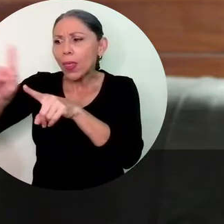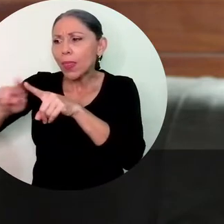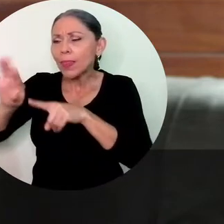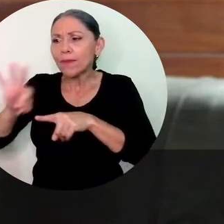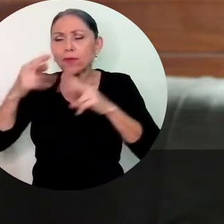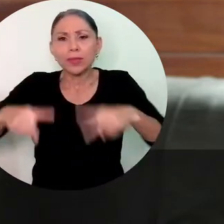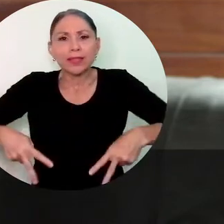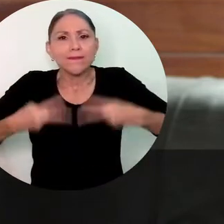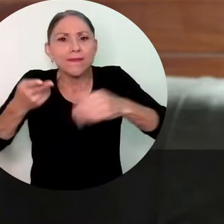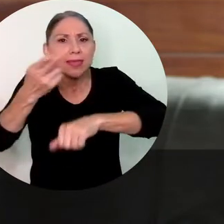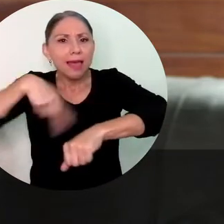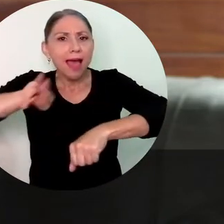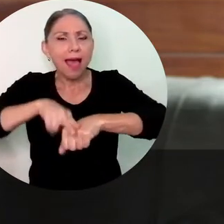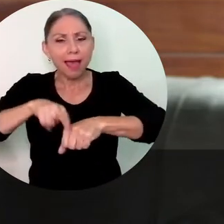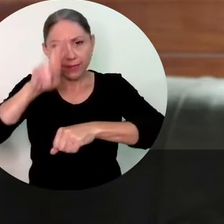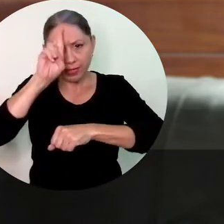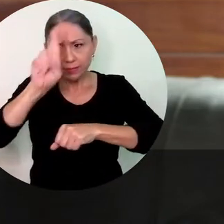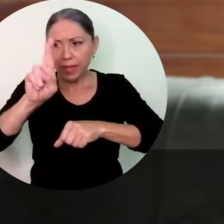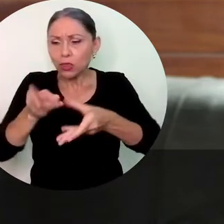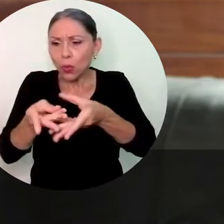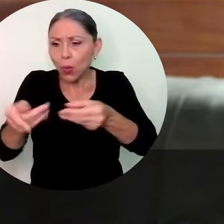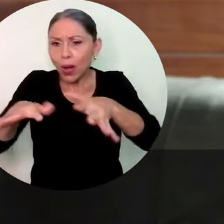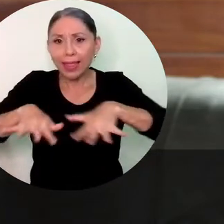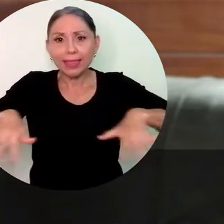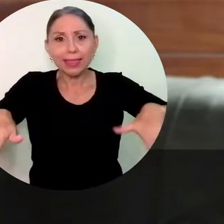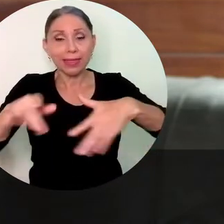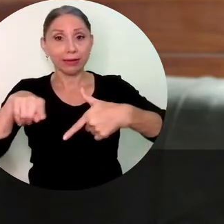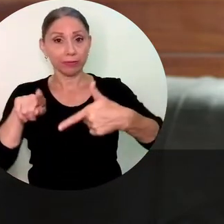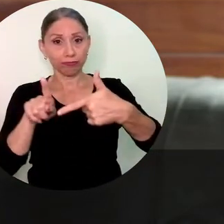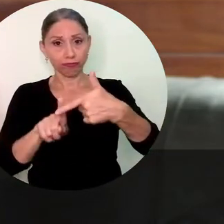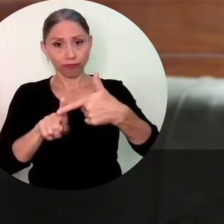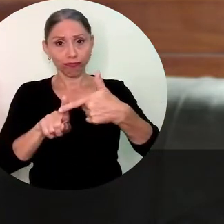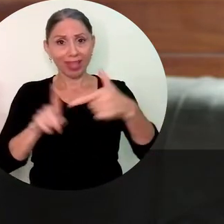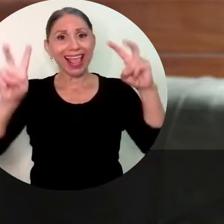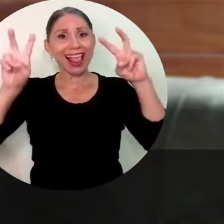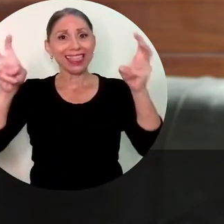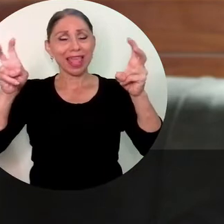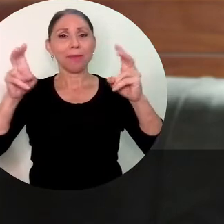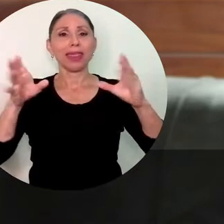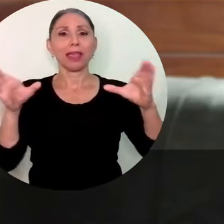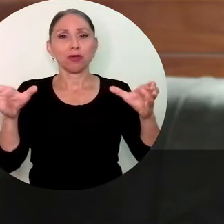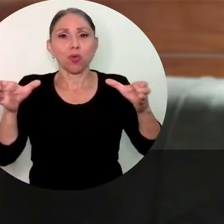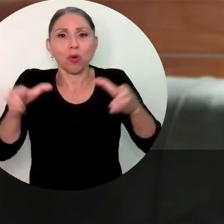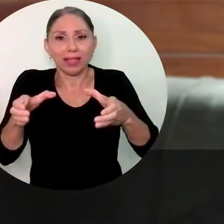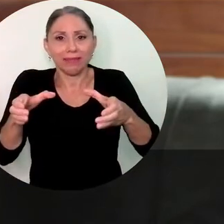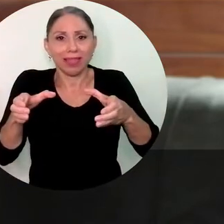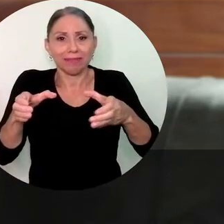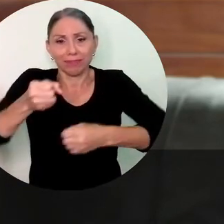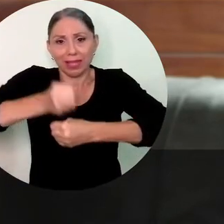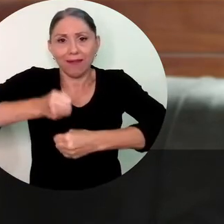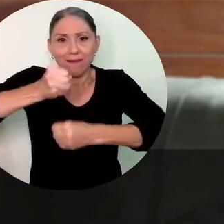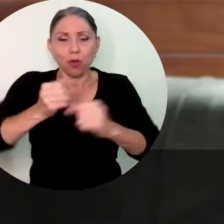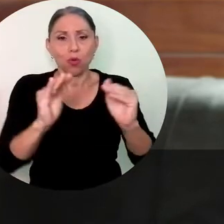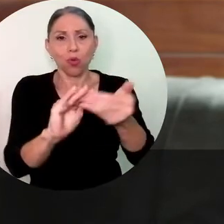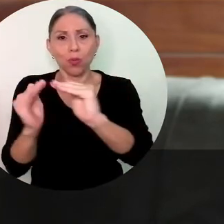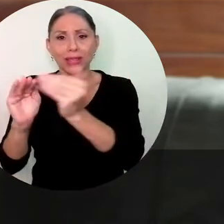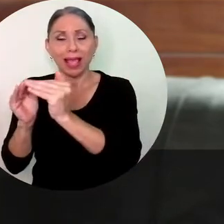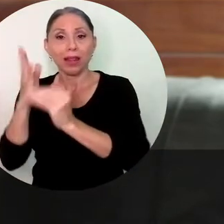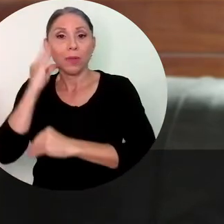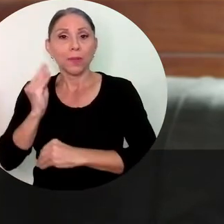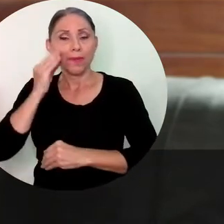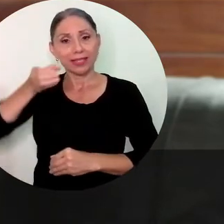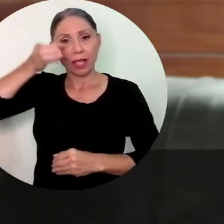tierra. 2, el tema de la colectividad, el trabajo comunitario, la vivencia cultural